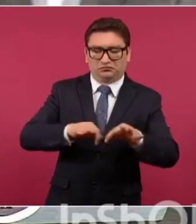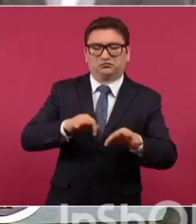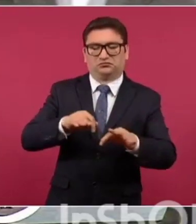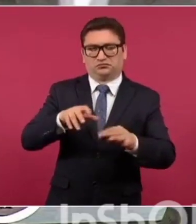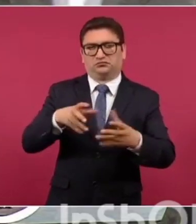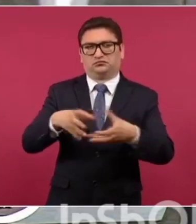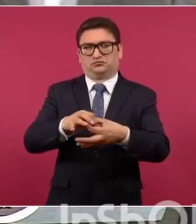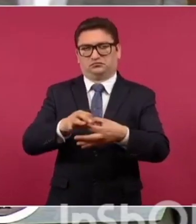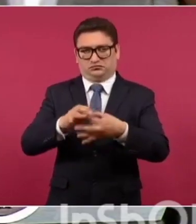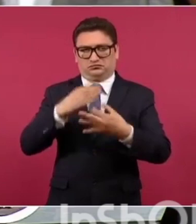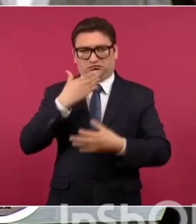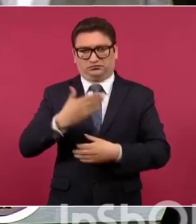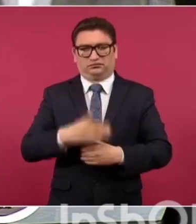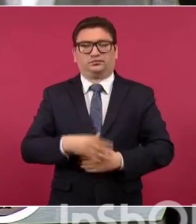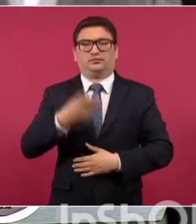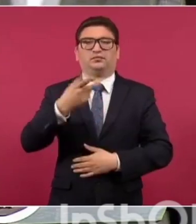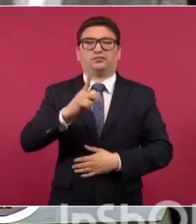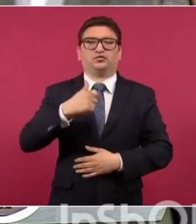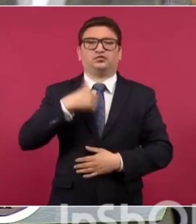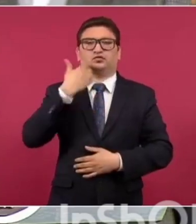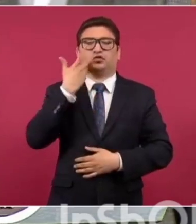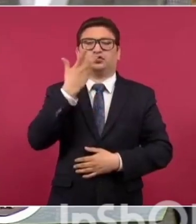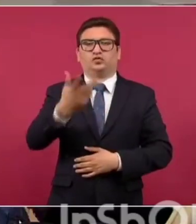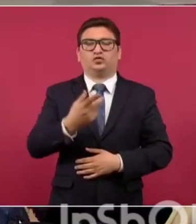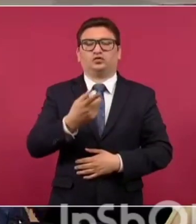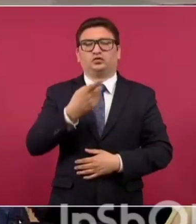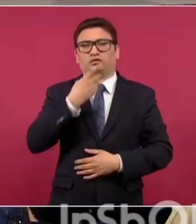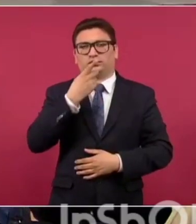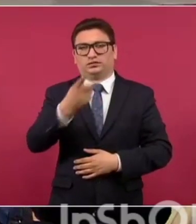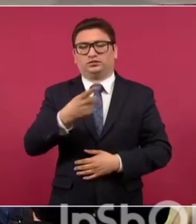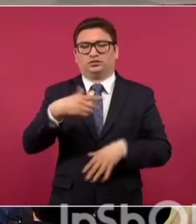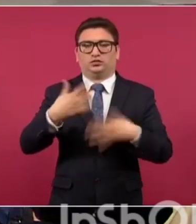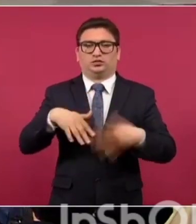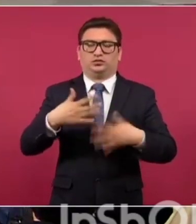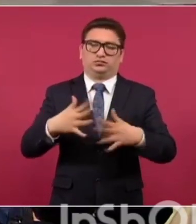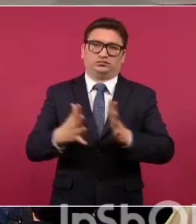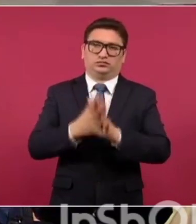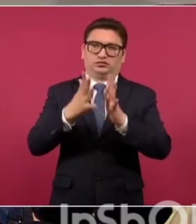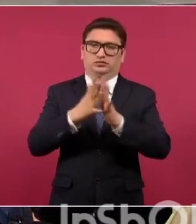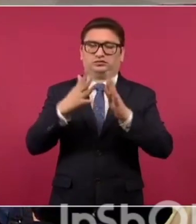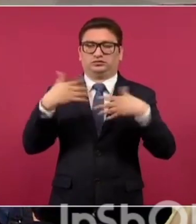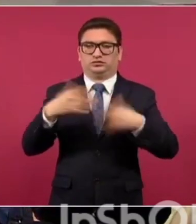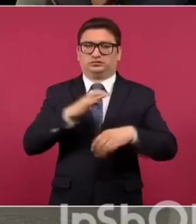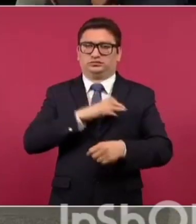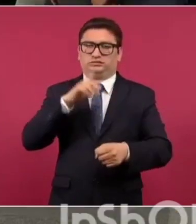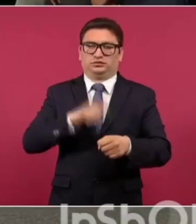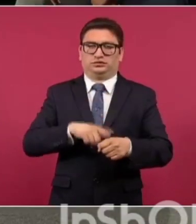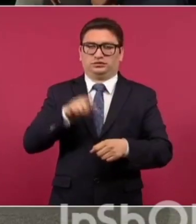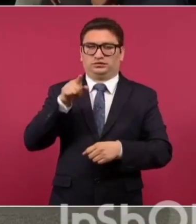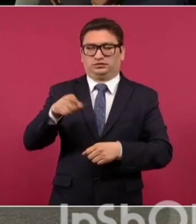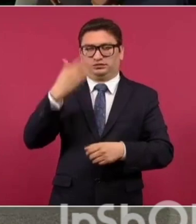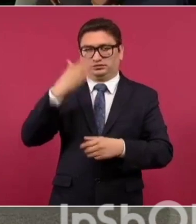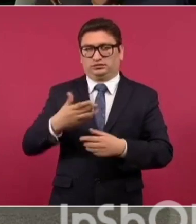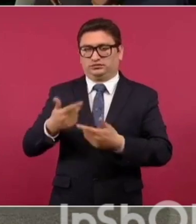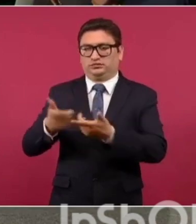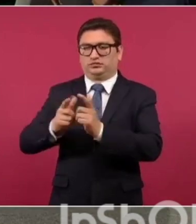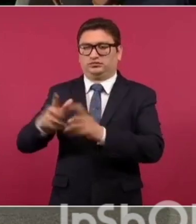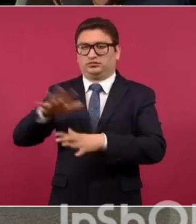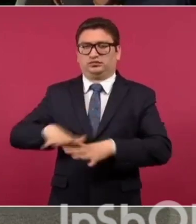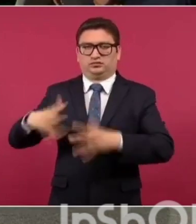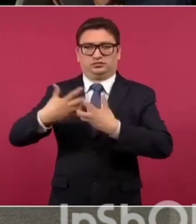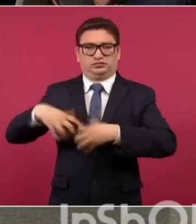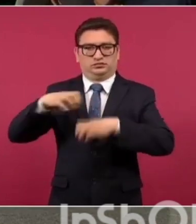yo quiero destacar la participación muy especial del sector empresarial,